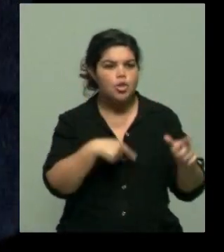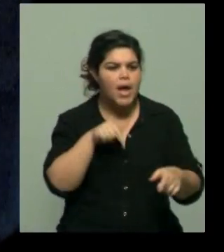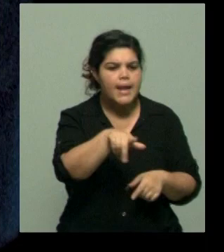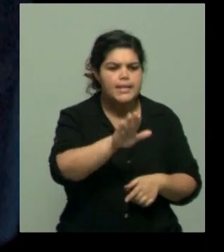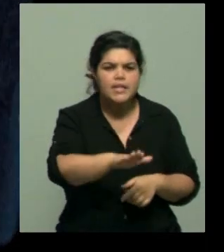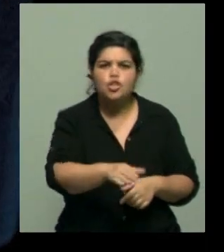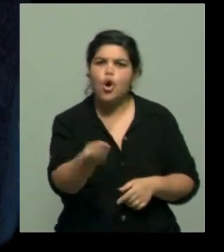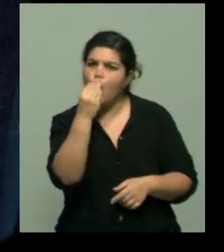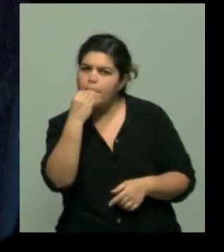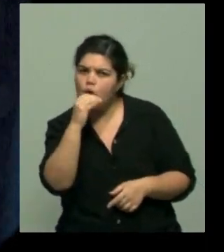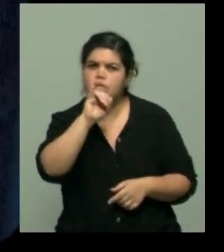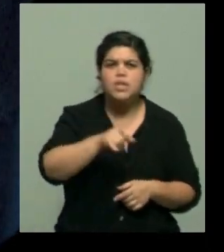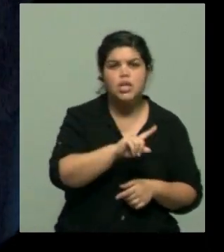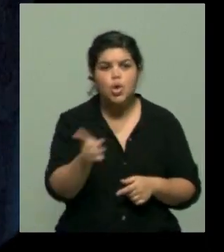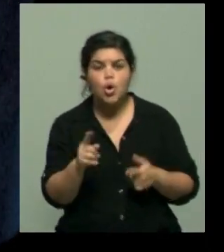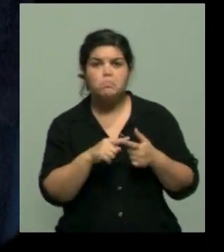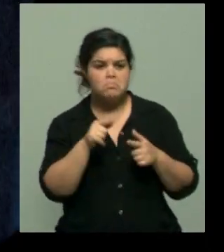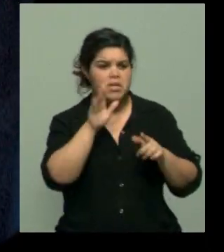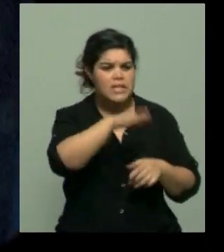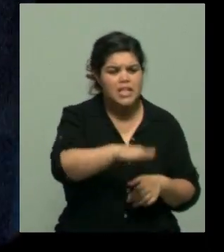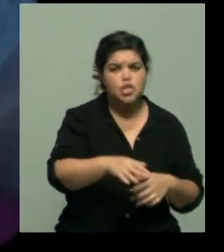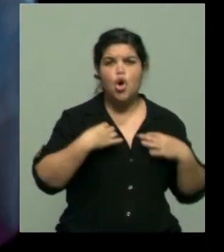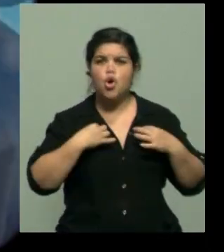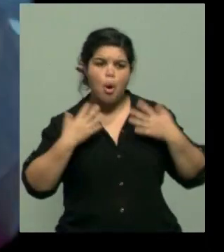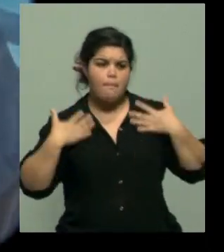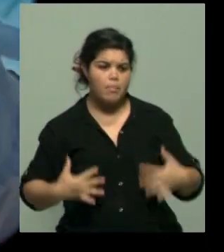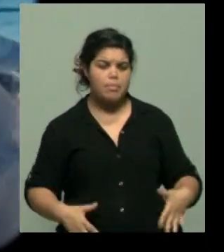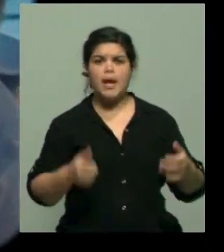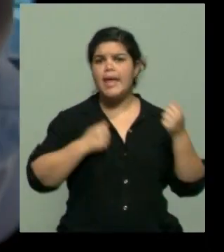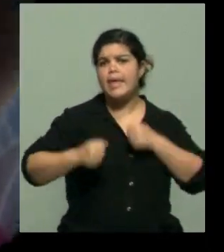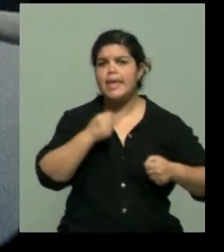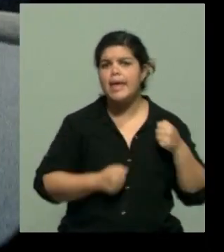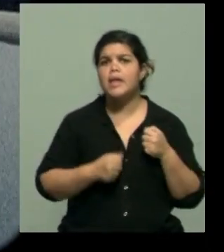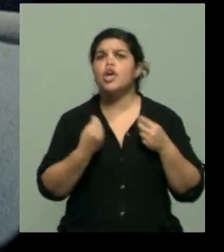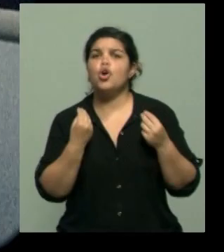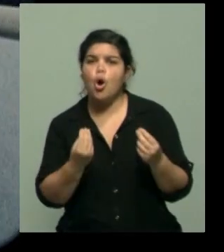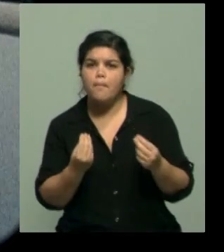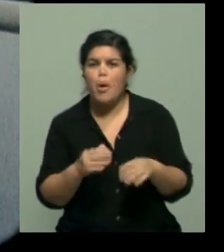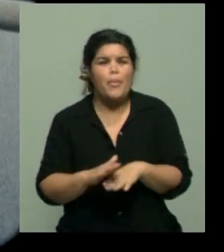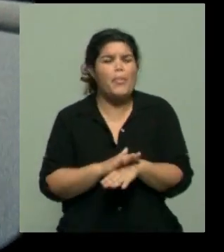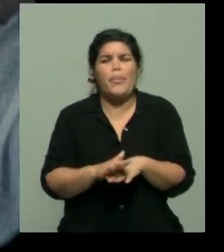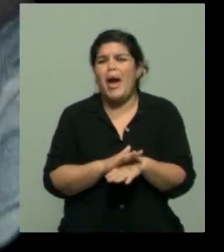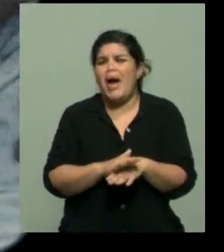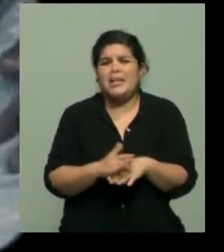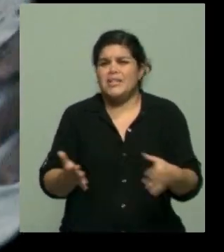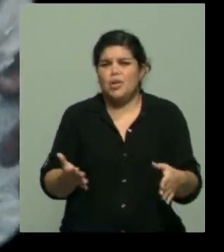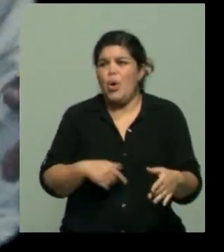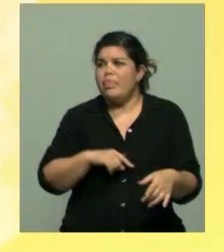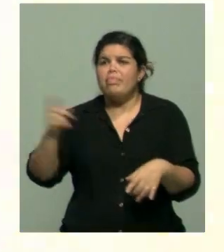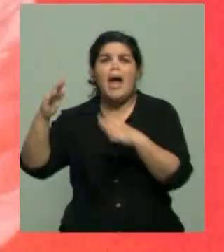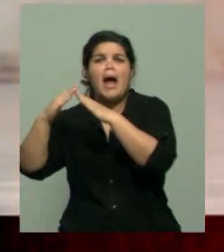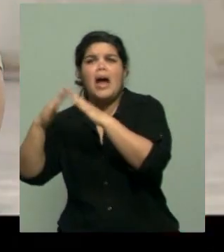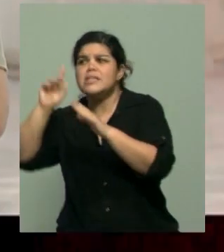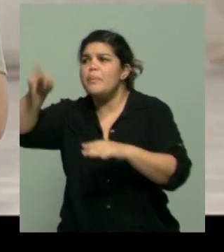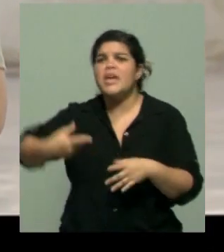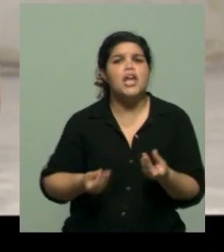el niño que viene en las mejores condiciones, si tiene desde lo básico, que vos decís, bueno, viene con